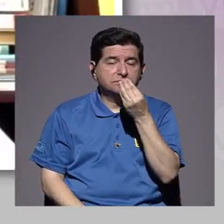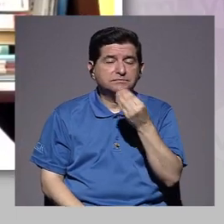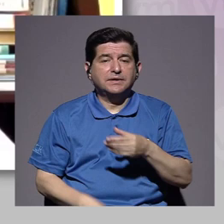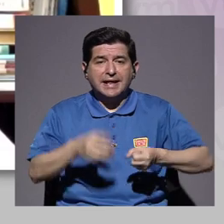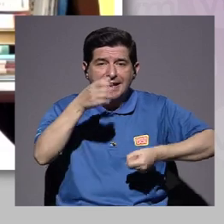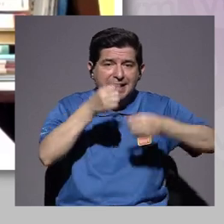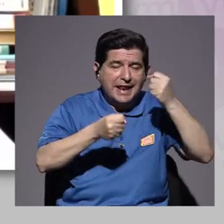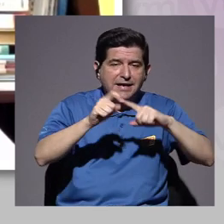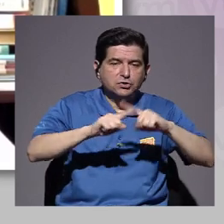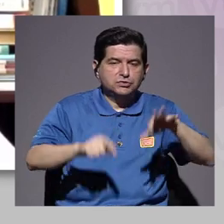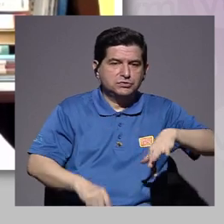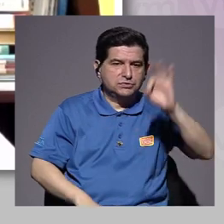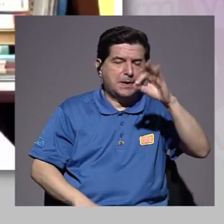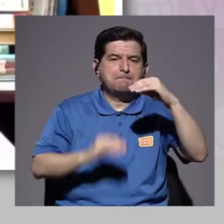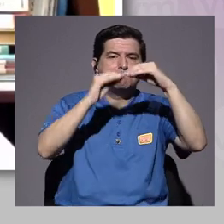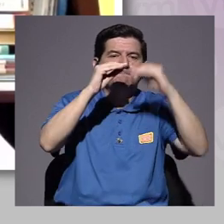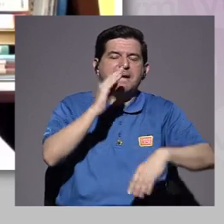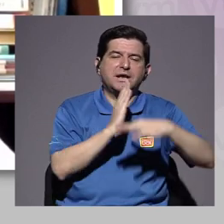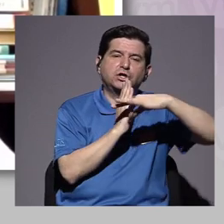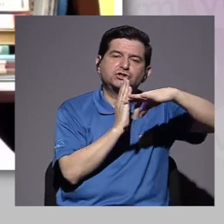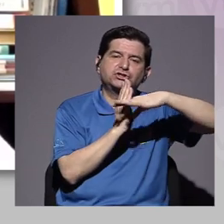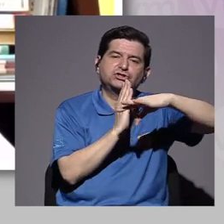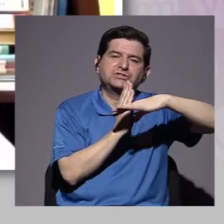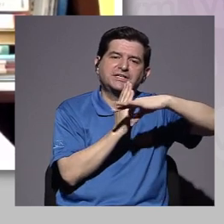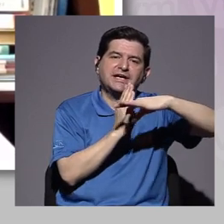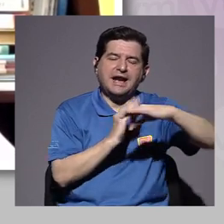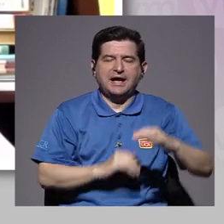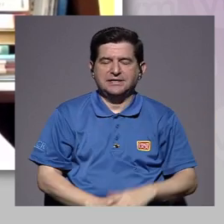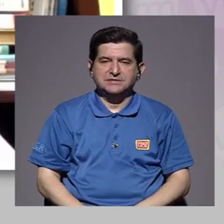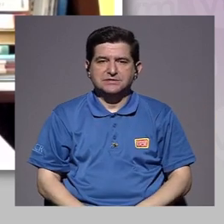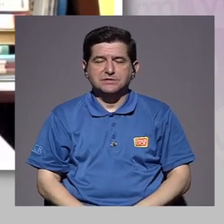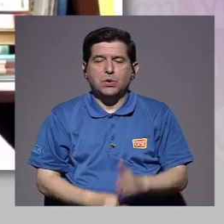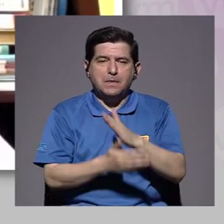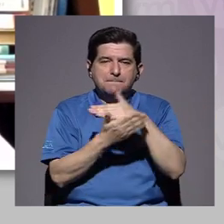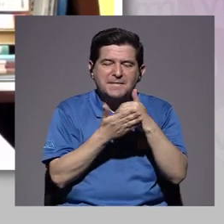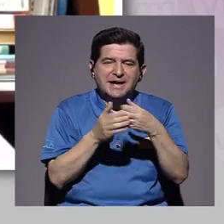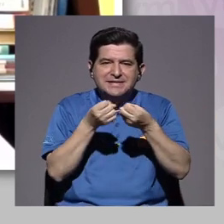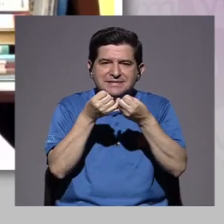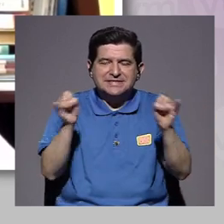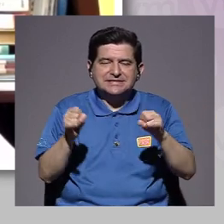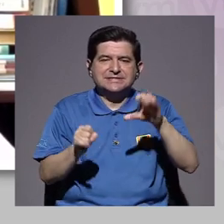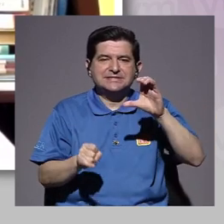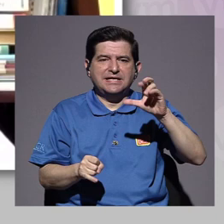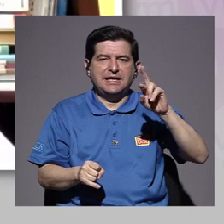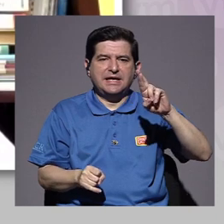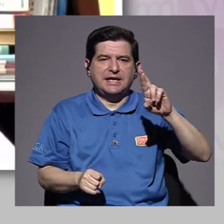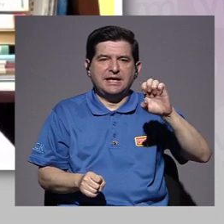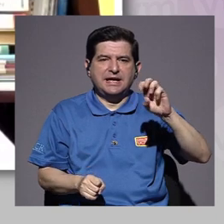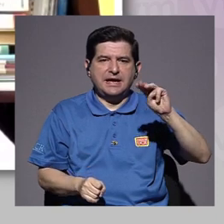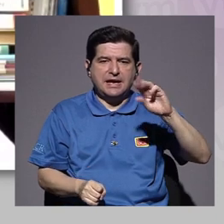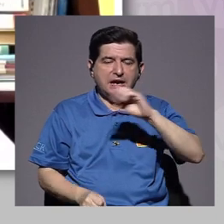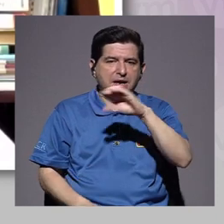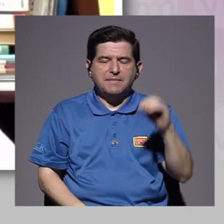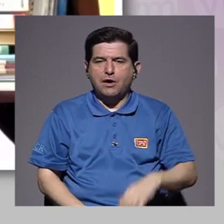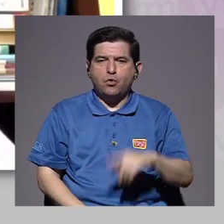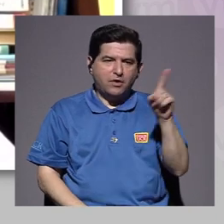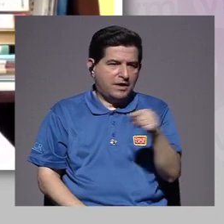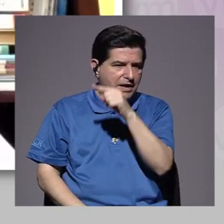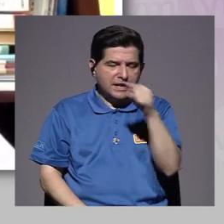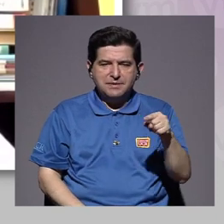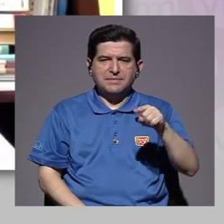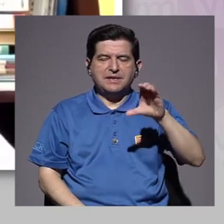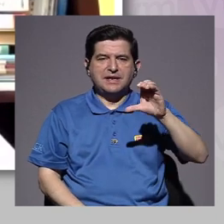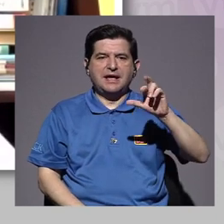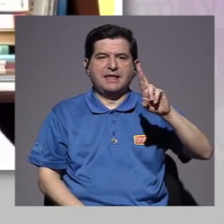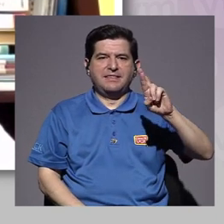pero eligiendo los que tienen menos grasa, o sea, los semidescremados o los descremados. Debemos de estar teniendo un alto consumo